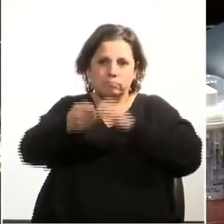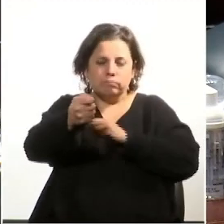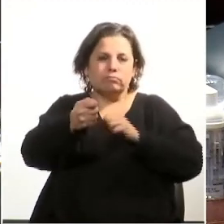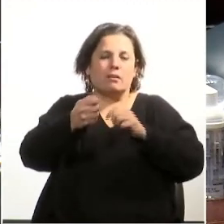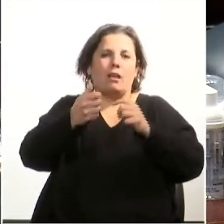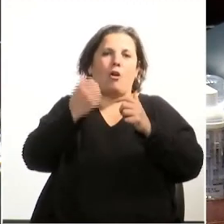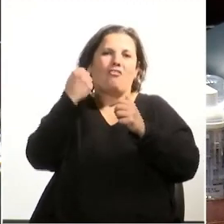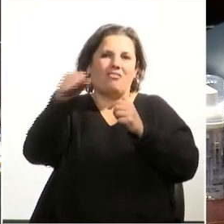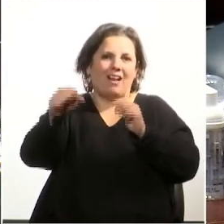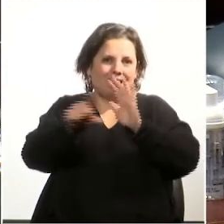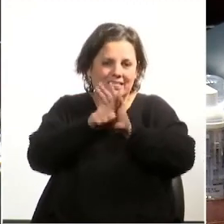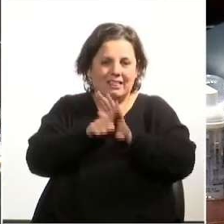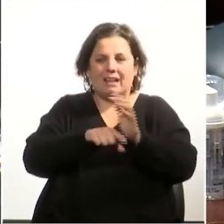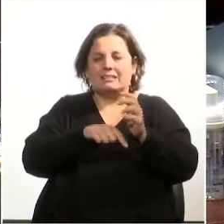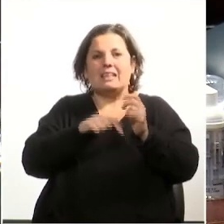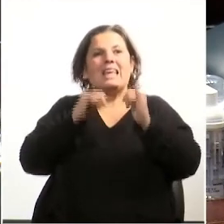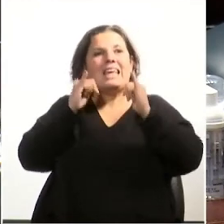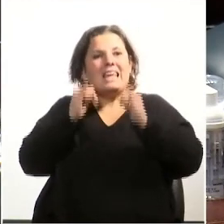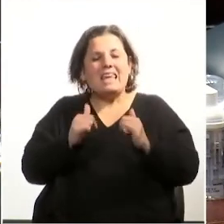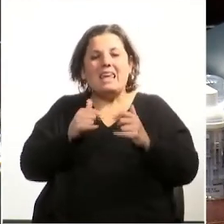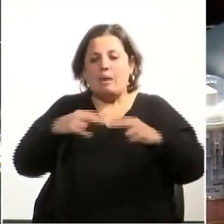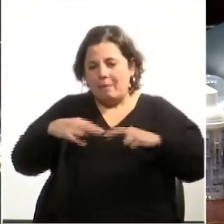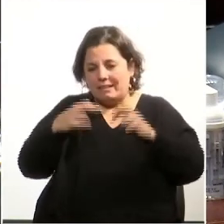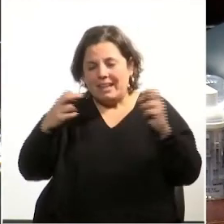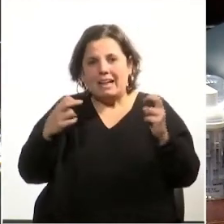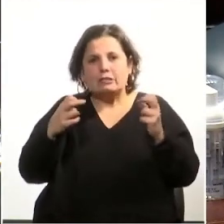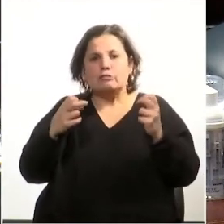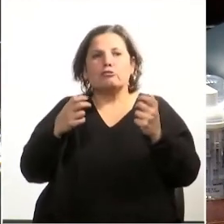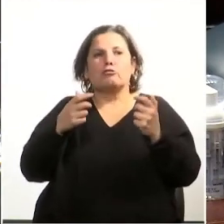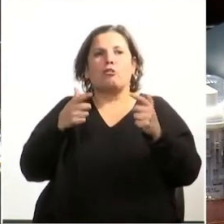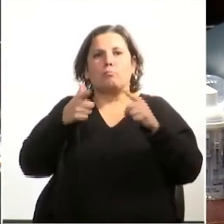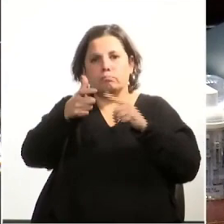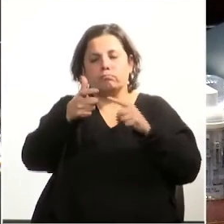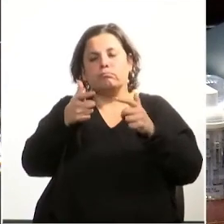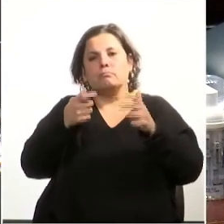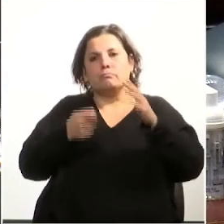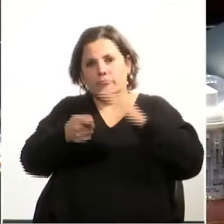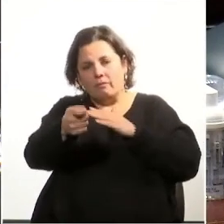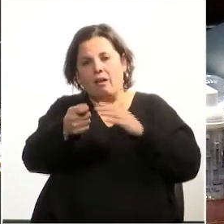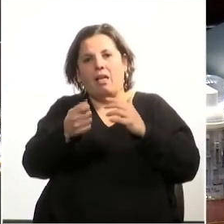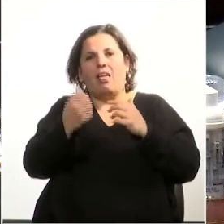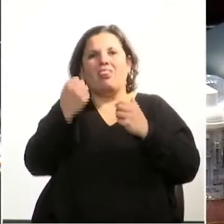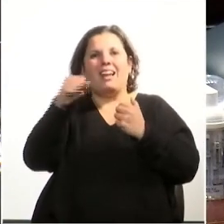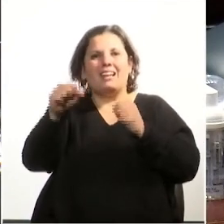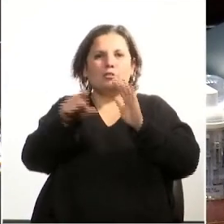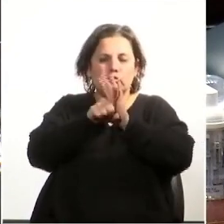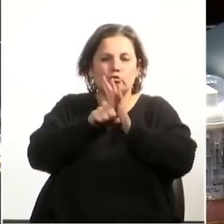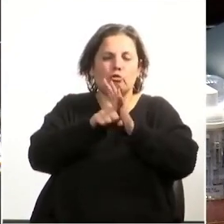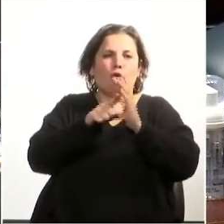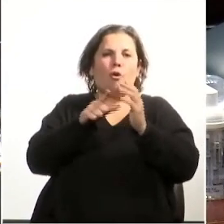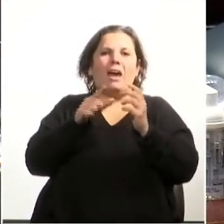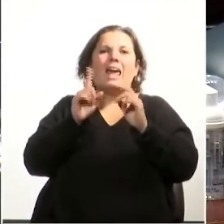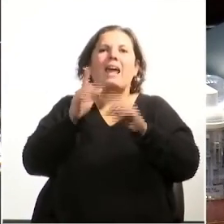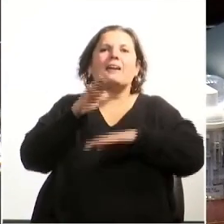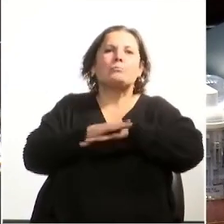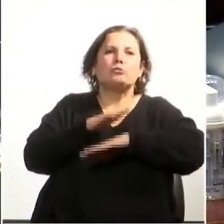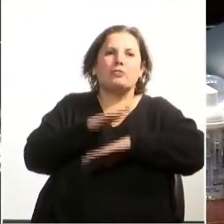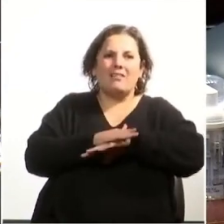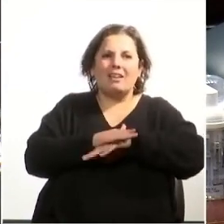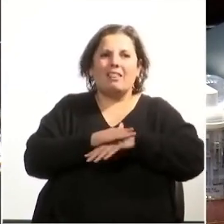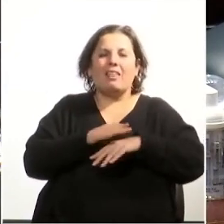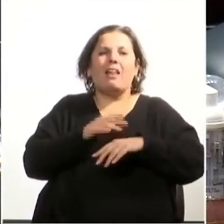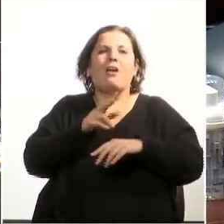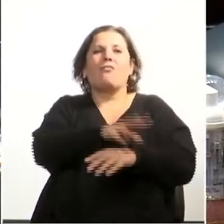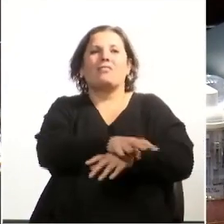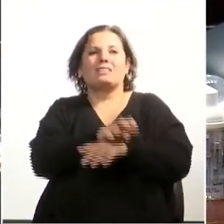delitos y faltas, y dirigir la investigación de crímenes, delitos y faltas, es responsabilidad de